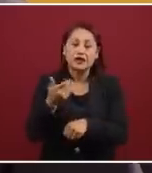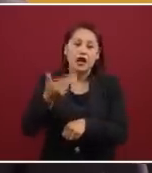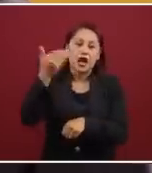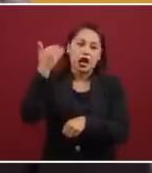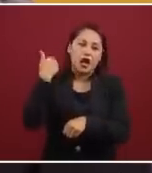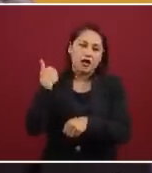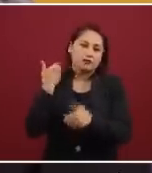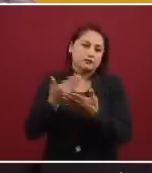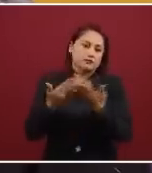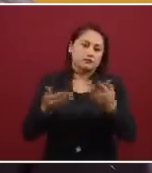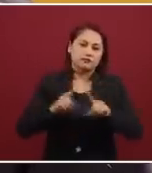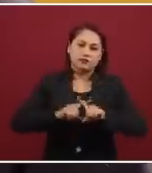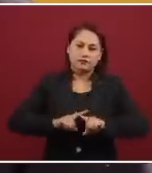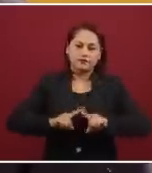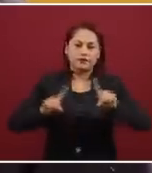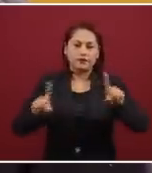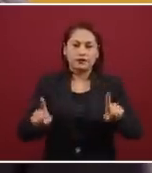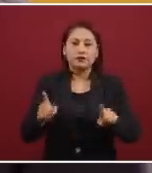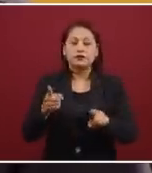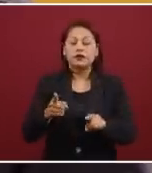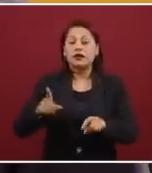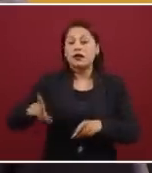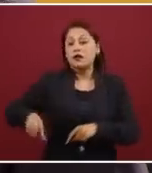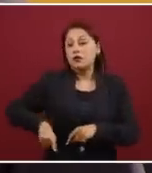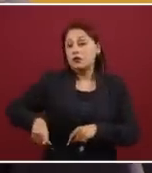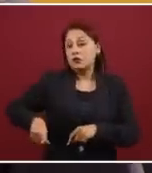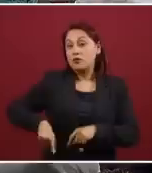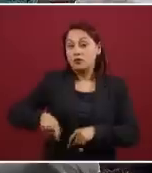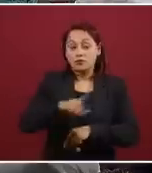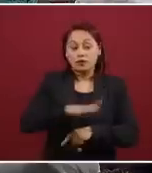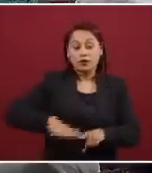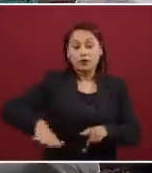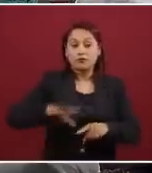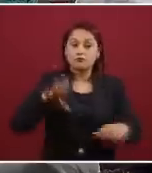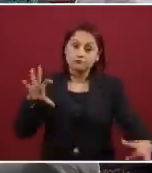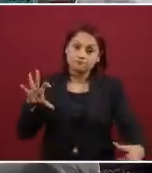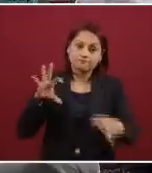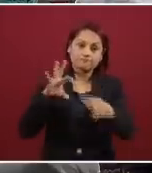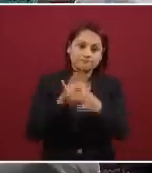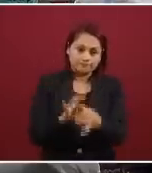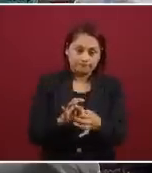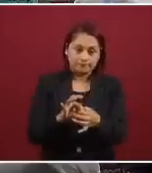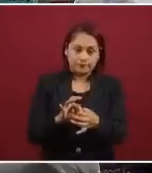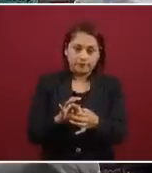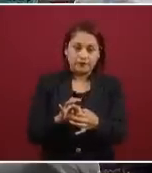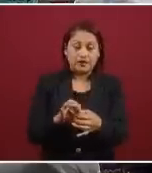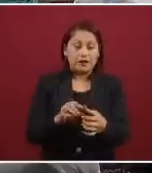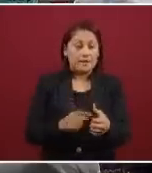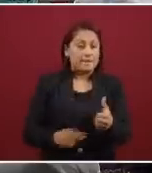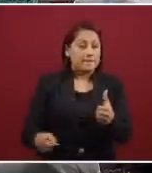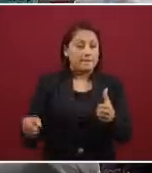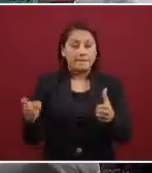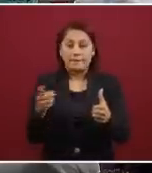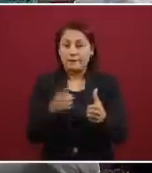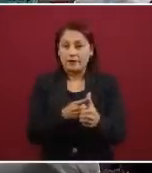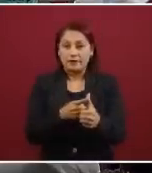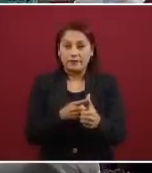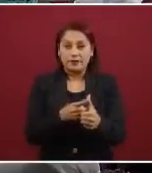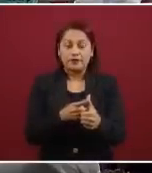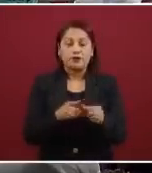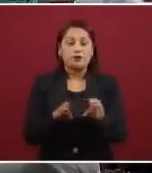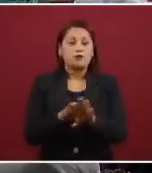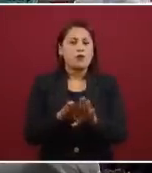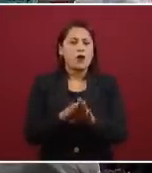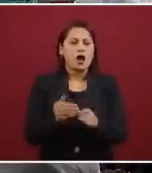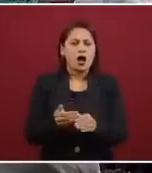común sociedad-estado, también sociedad-sociedad, es decir, primero y lo más importante, antes de juzgar, antes